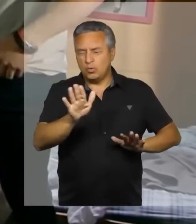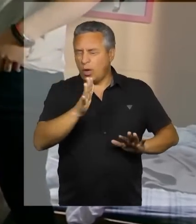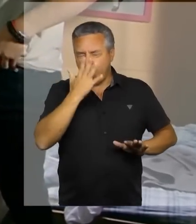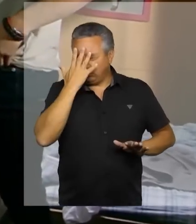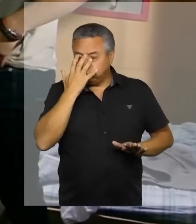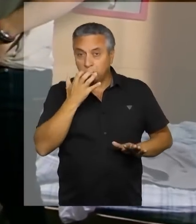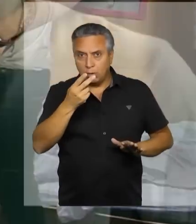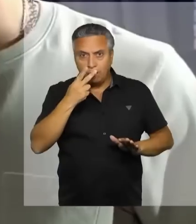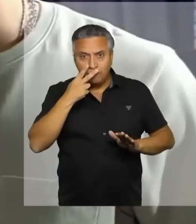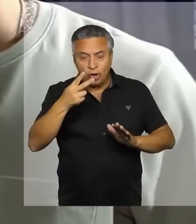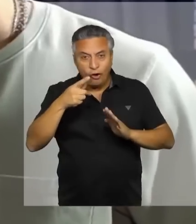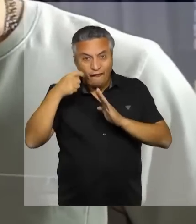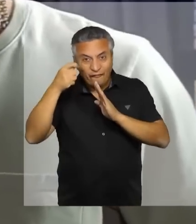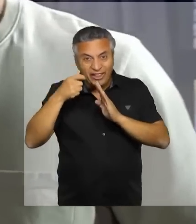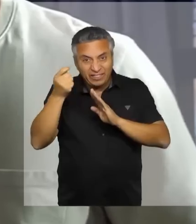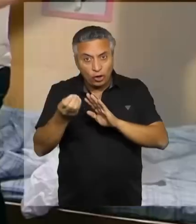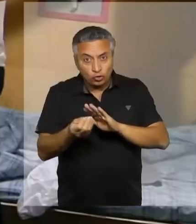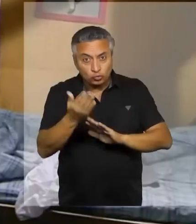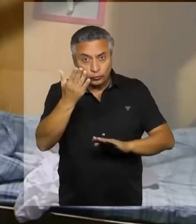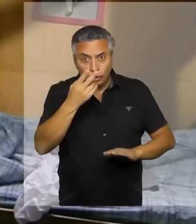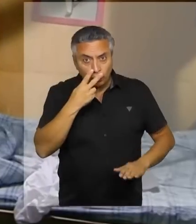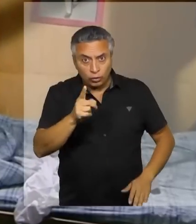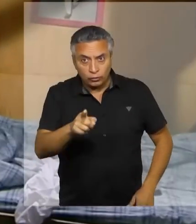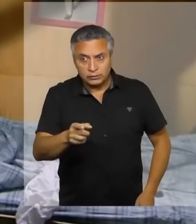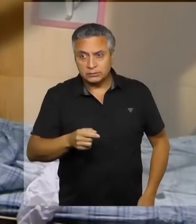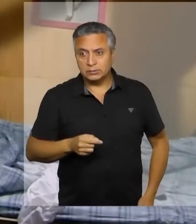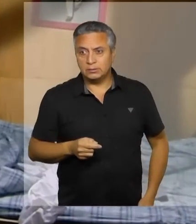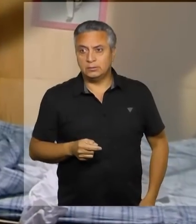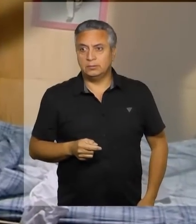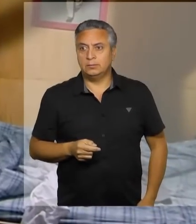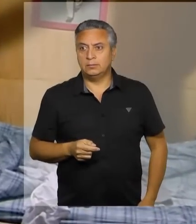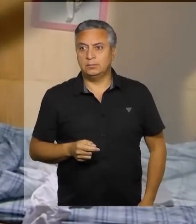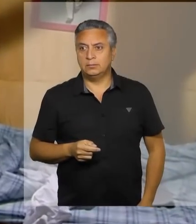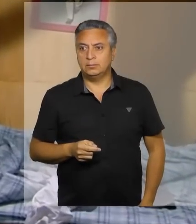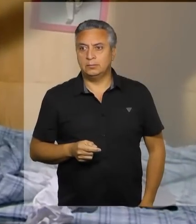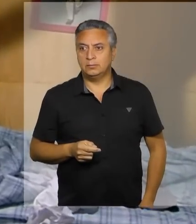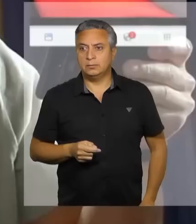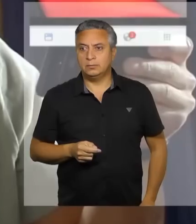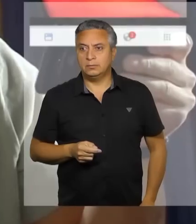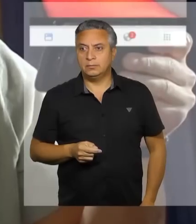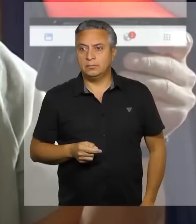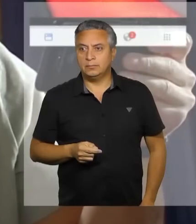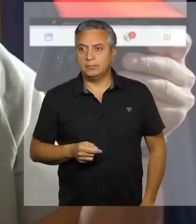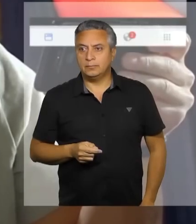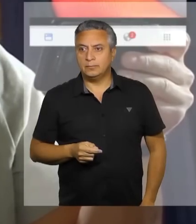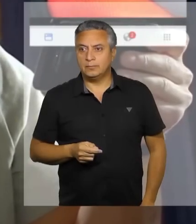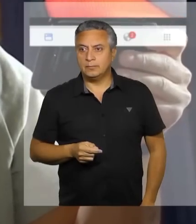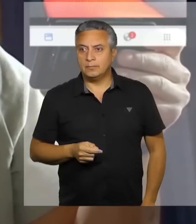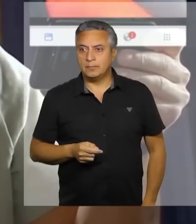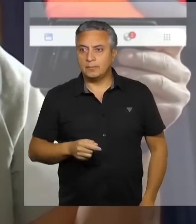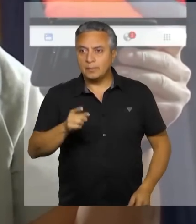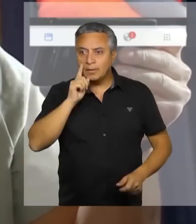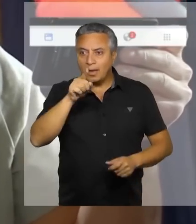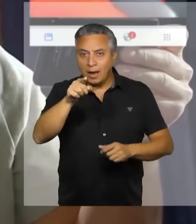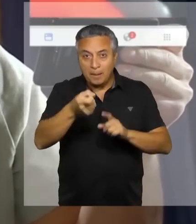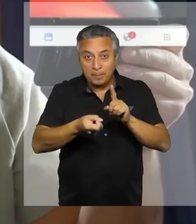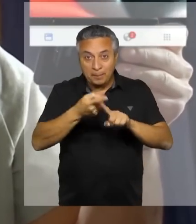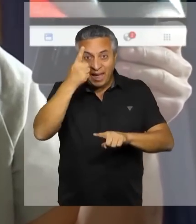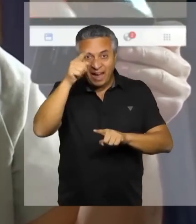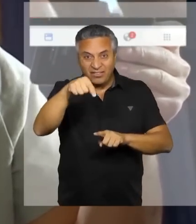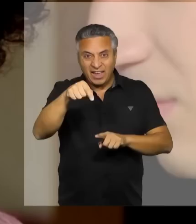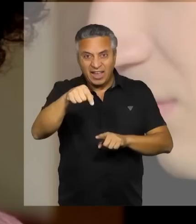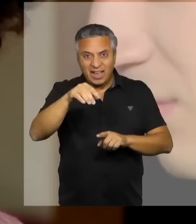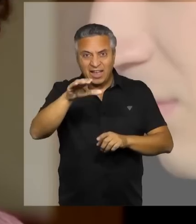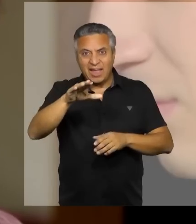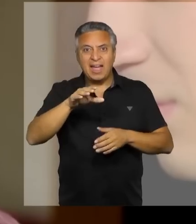viste el video que subió? No. Oye, ¿tiene primera vez en Arica? Sí, primera vez. ¿Qué estoy haciendo